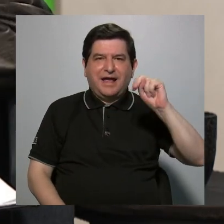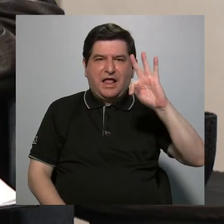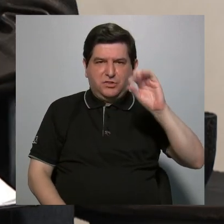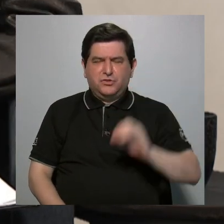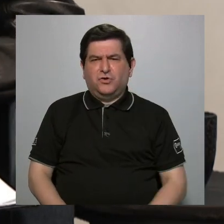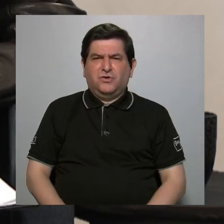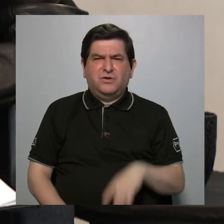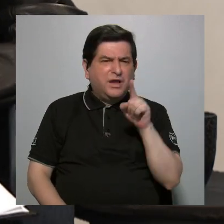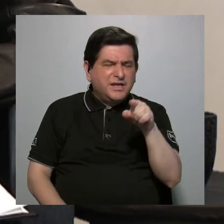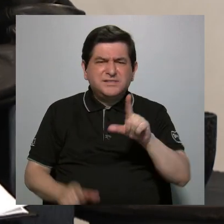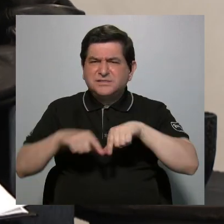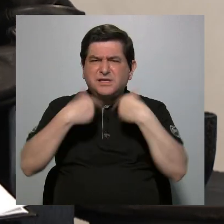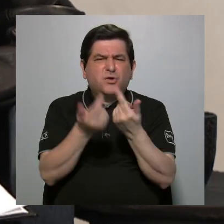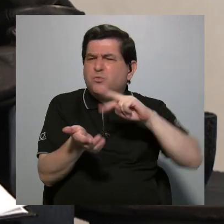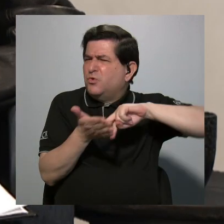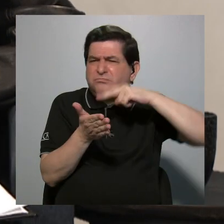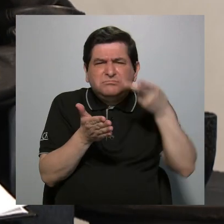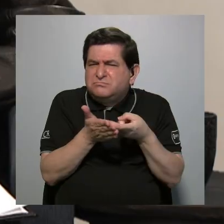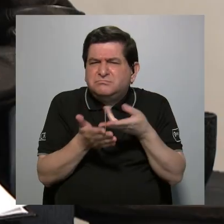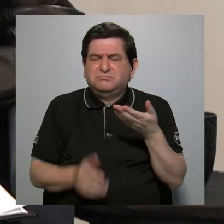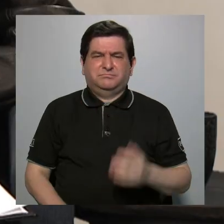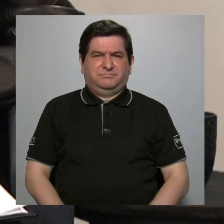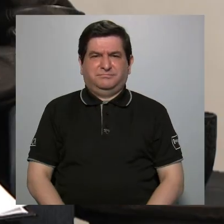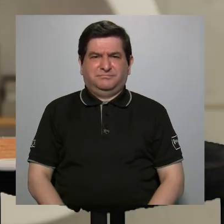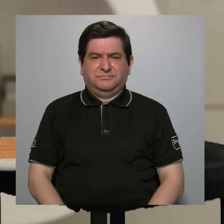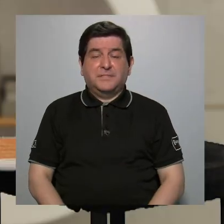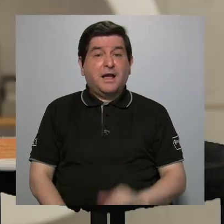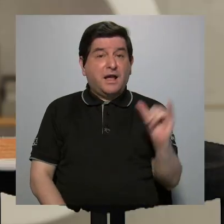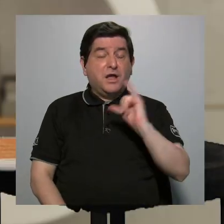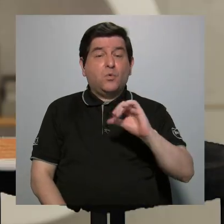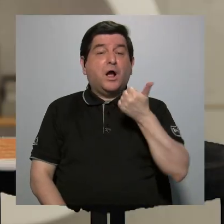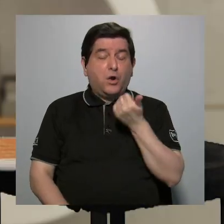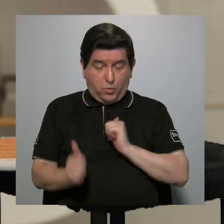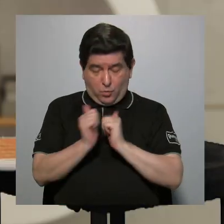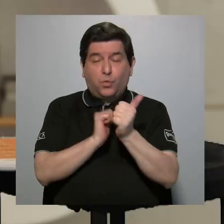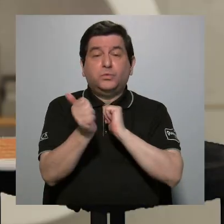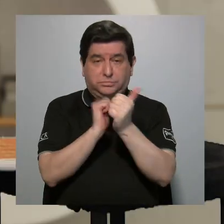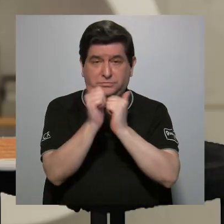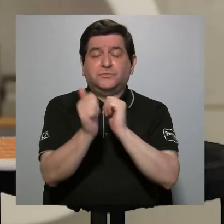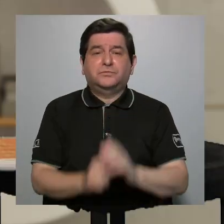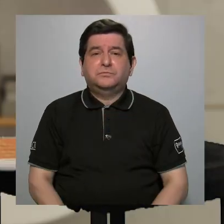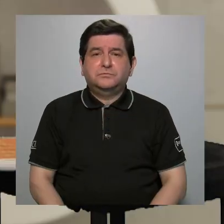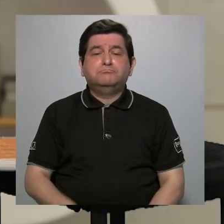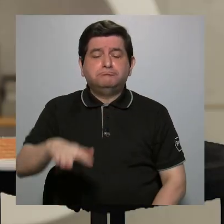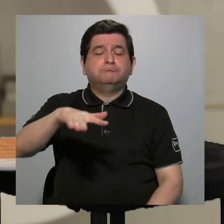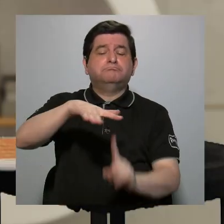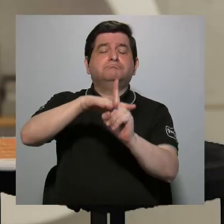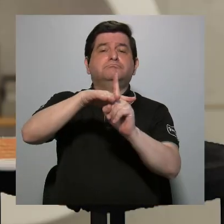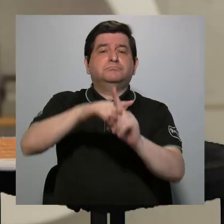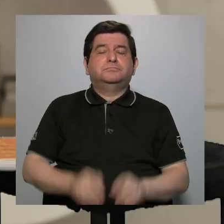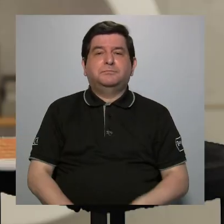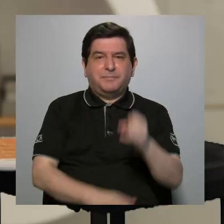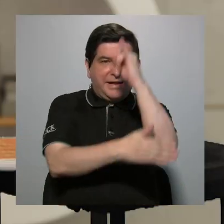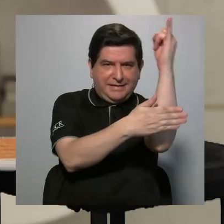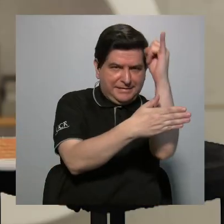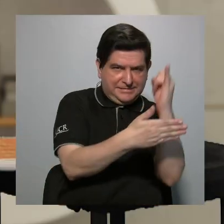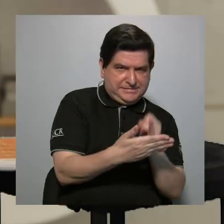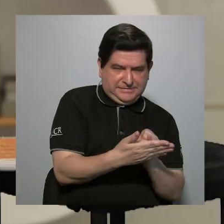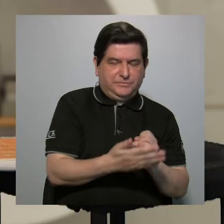Coméntenos en qué consistió este grupo. Bueno, eso fue también otro concurso que salió, un concurso de